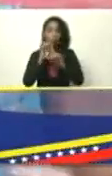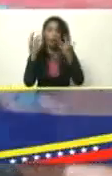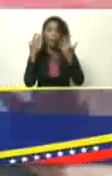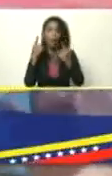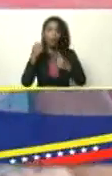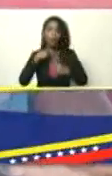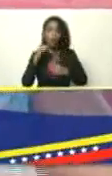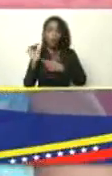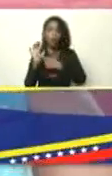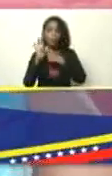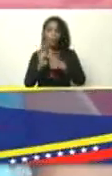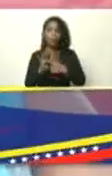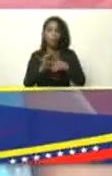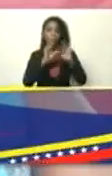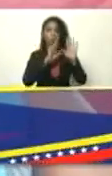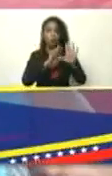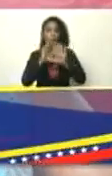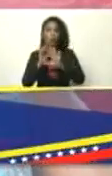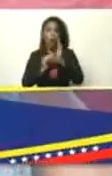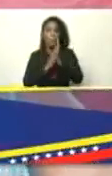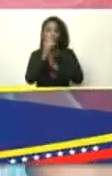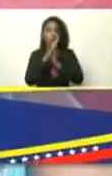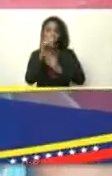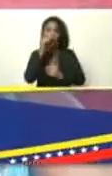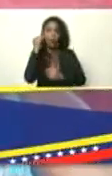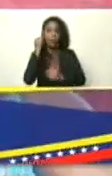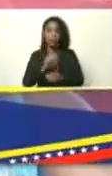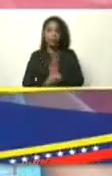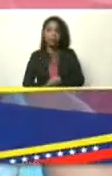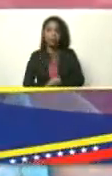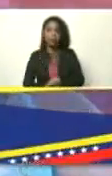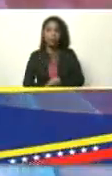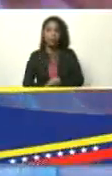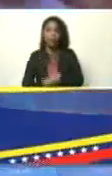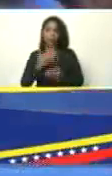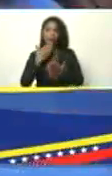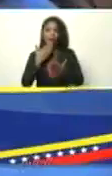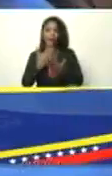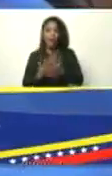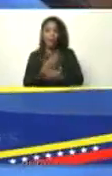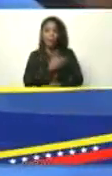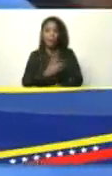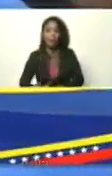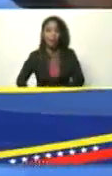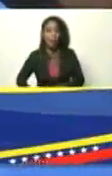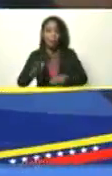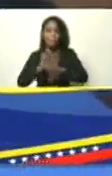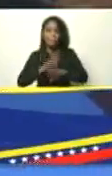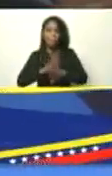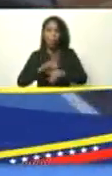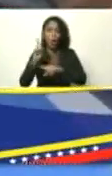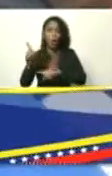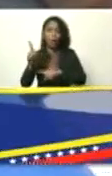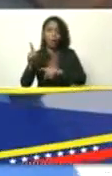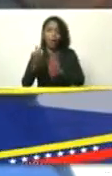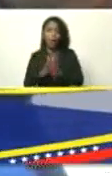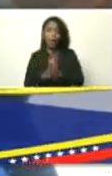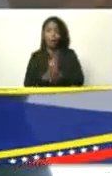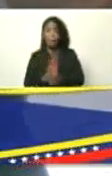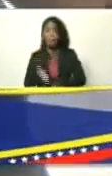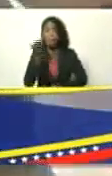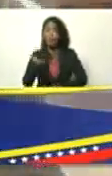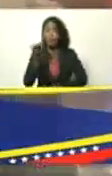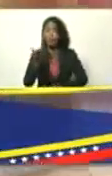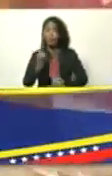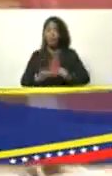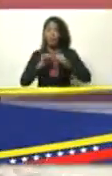88 emprendedores y emprendedoras. Gracias, presidente, por esta gran iniciativa. También le